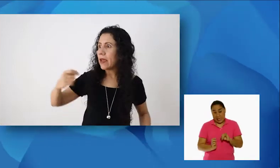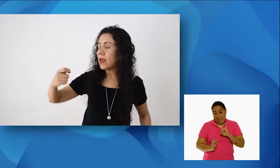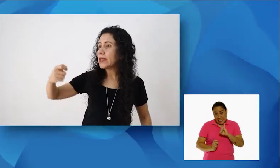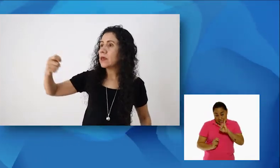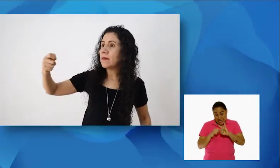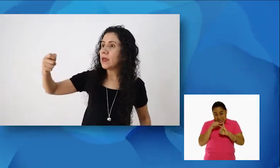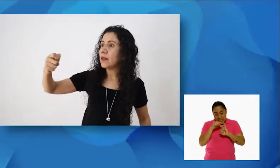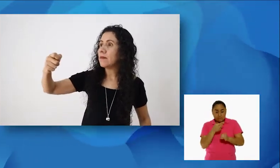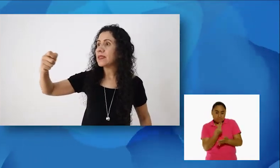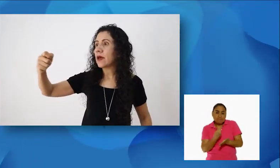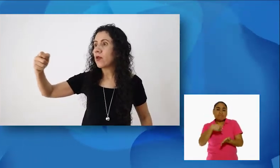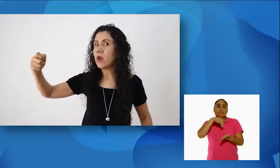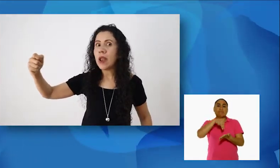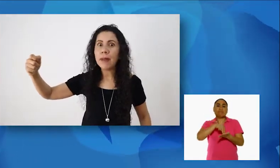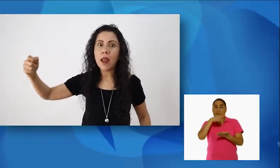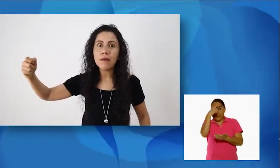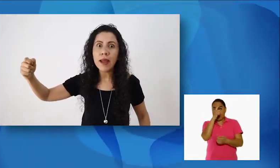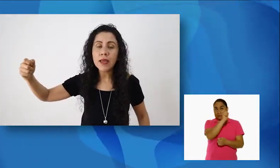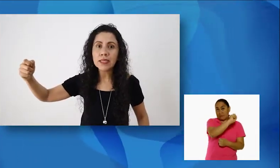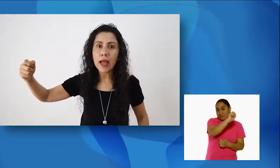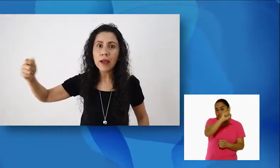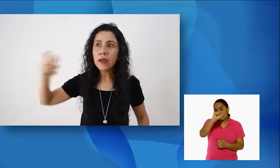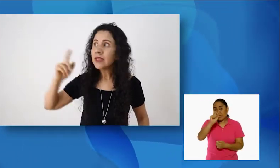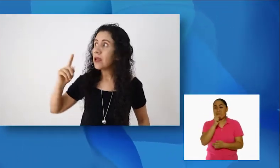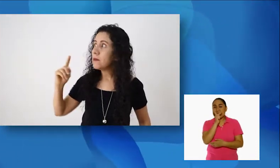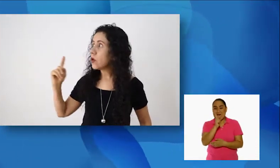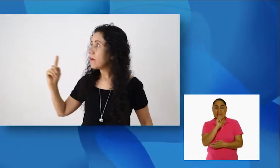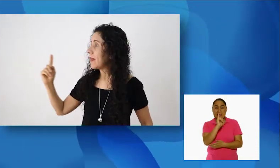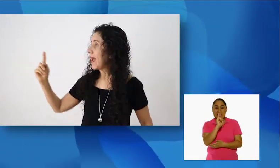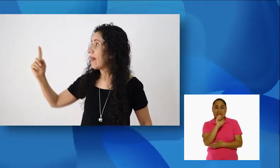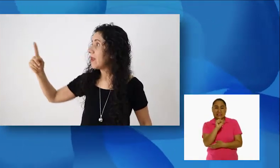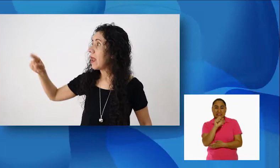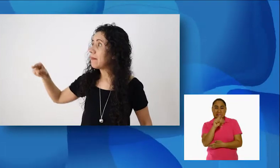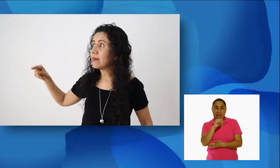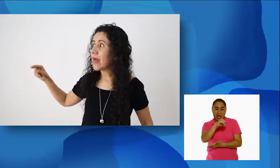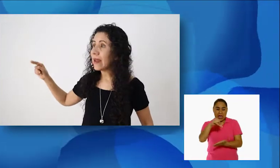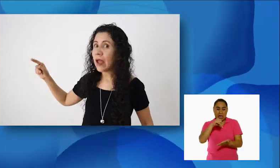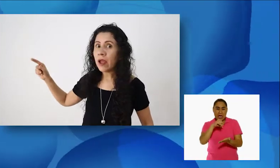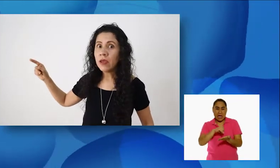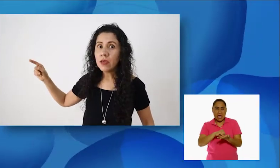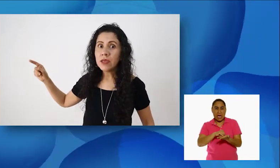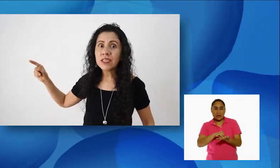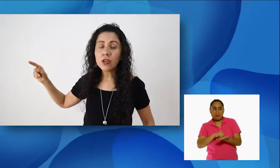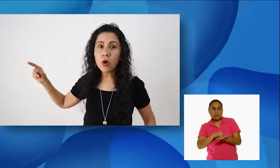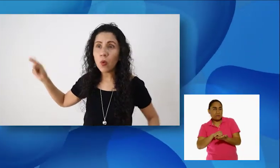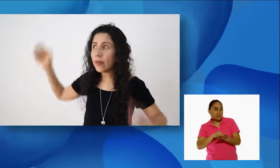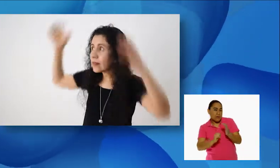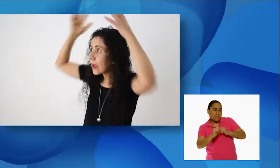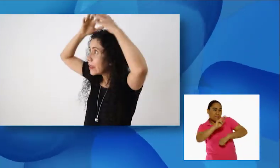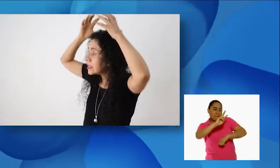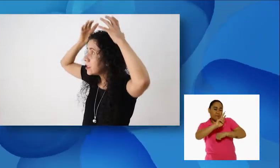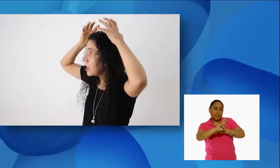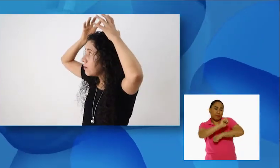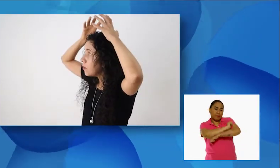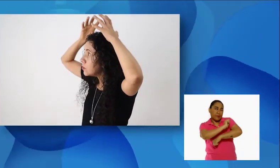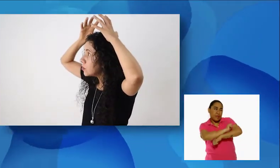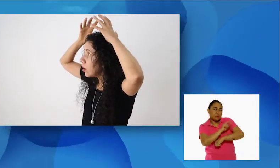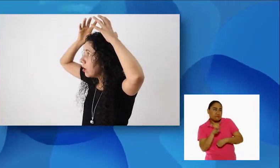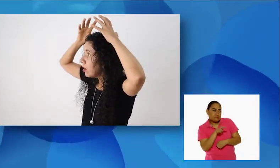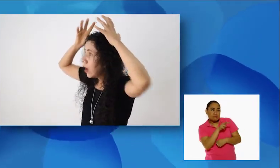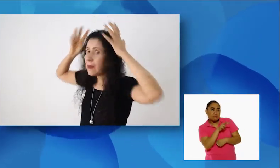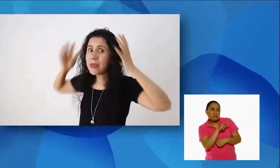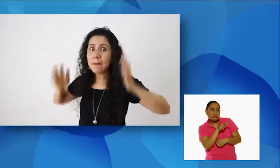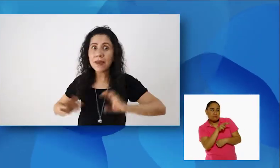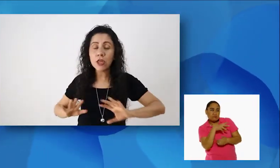silla para ir a escribir en el pizarrón la palabra isla, se vio reflejada en la ventana y se dio cuenta que sin el